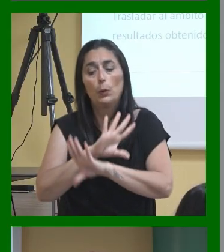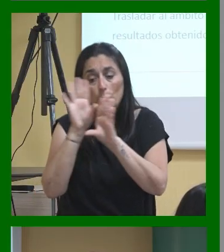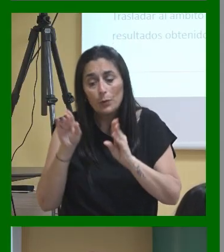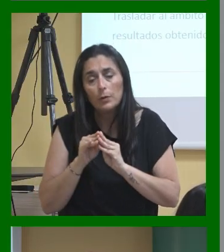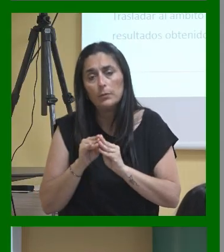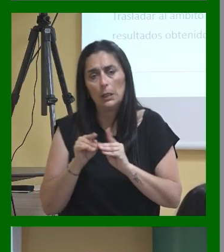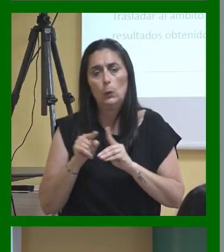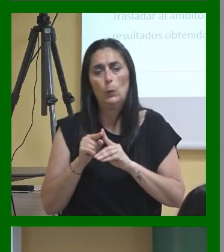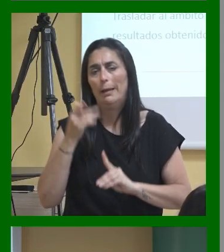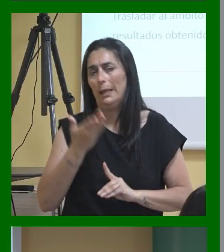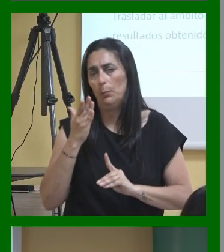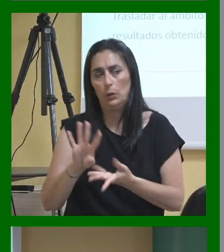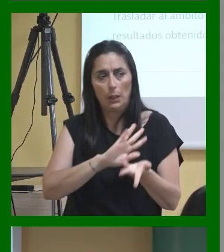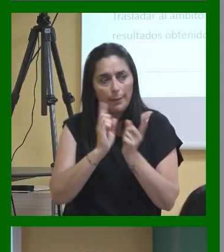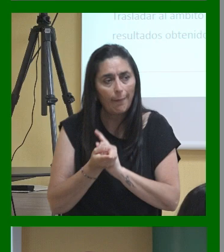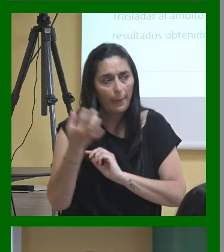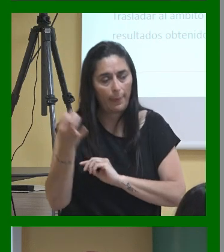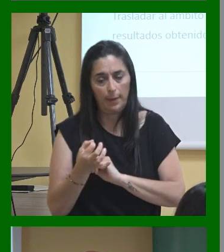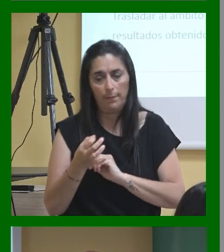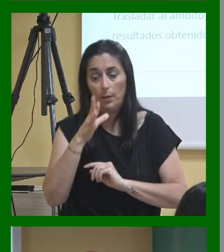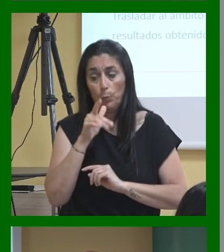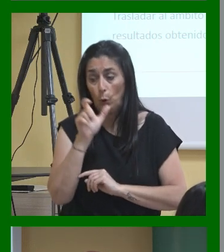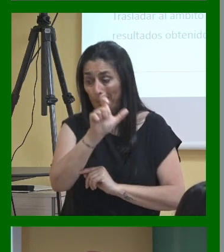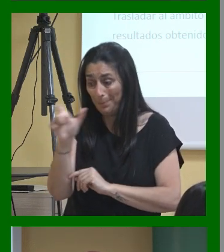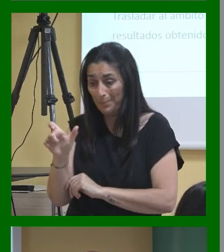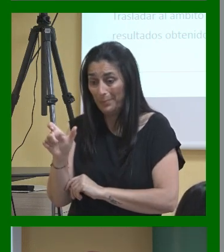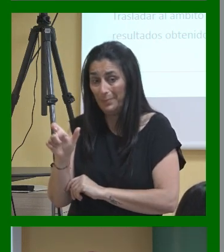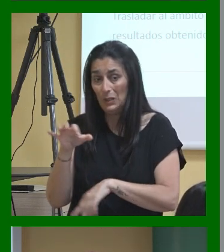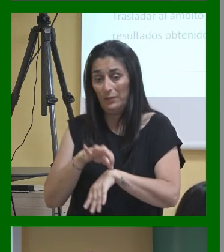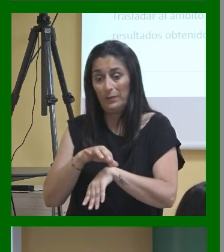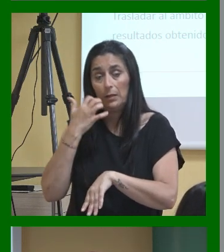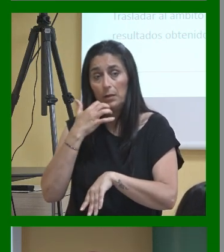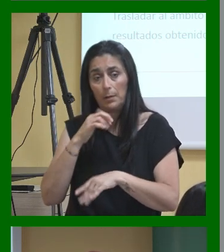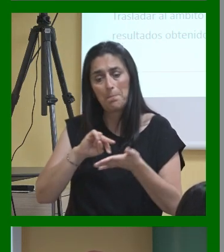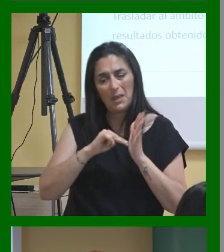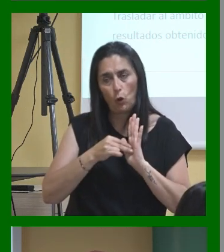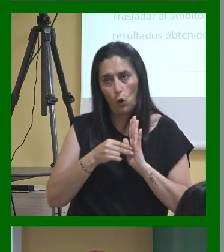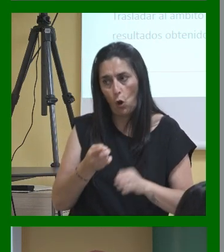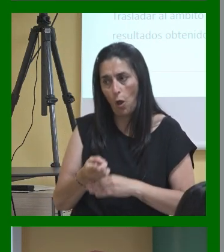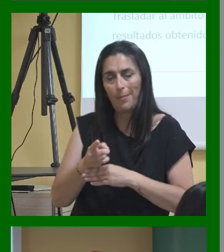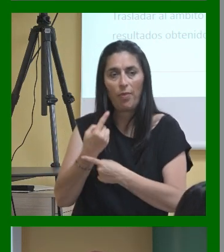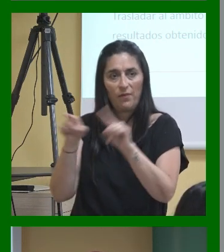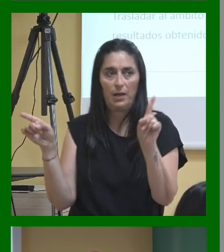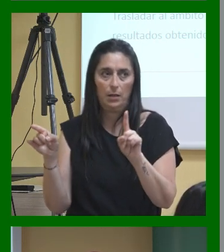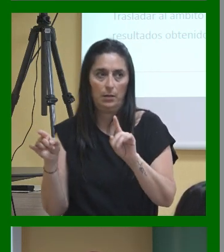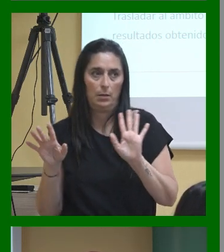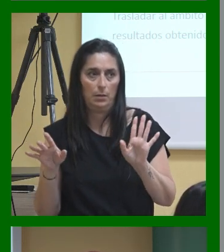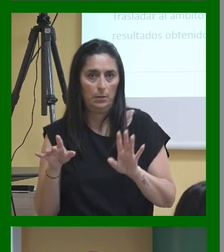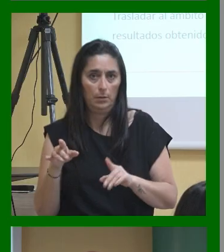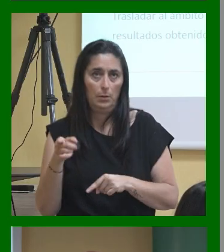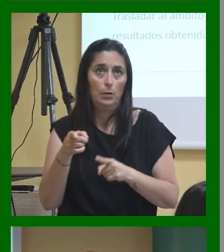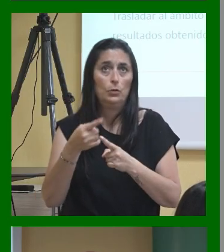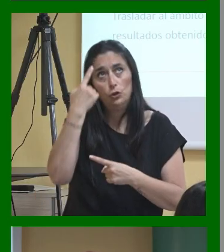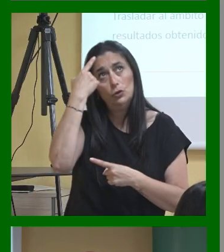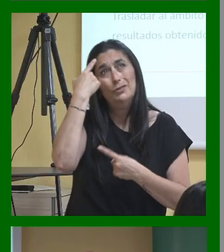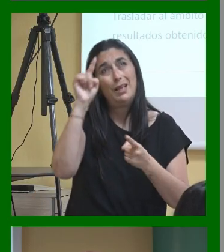cambios importantes porque la especificidad de la población de enfermedades raras obliga a que la metodología sea distinta, a que no tengáis en cuenta